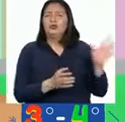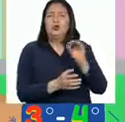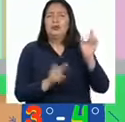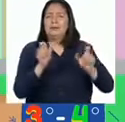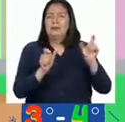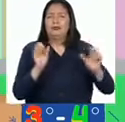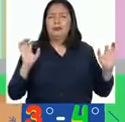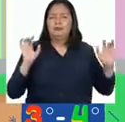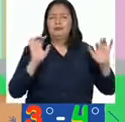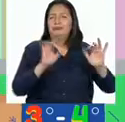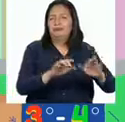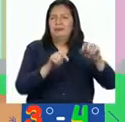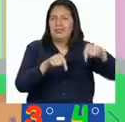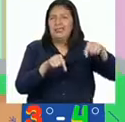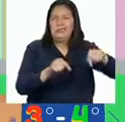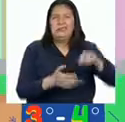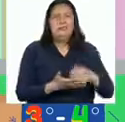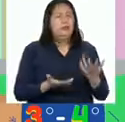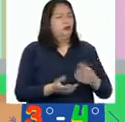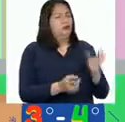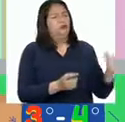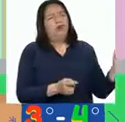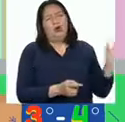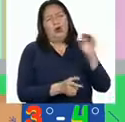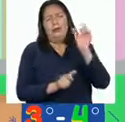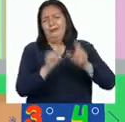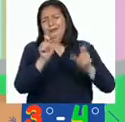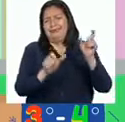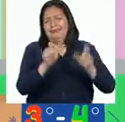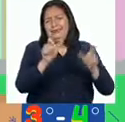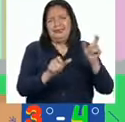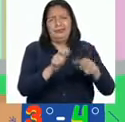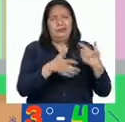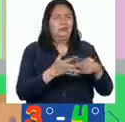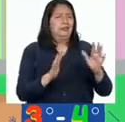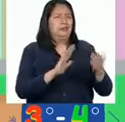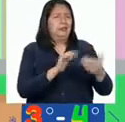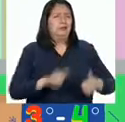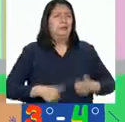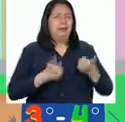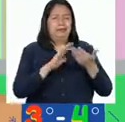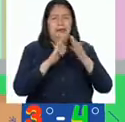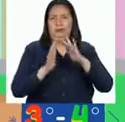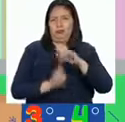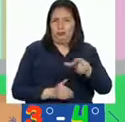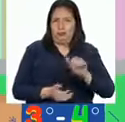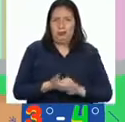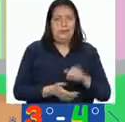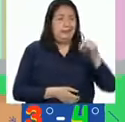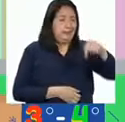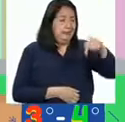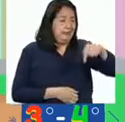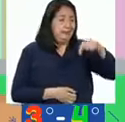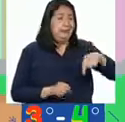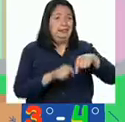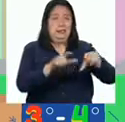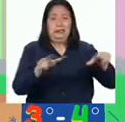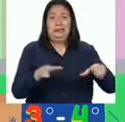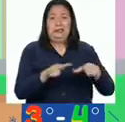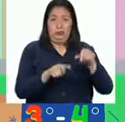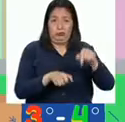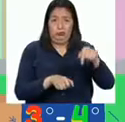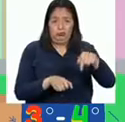total. Aquí están todas las personas de la ciudad. En este